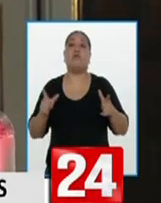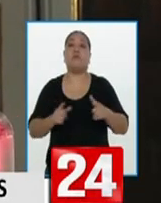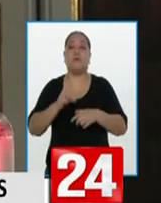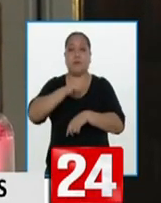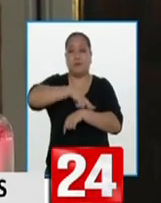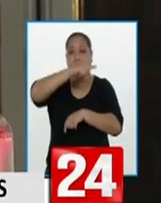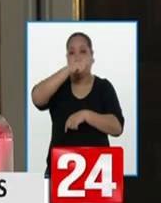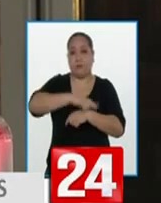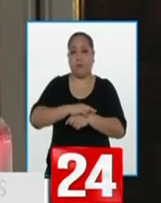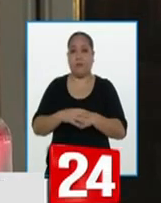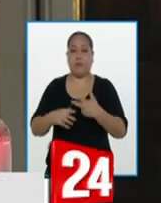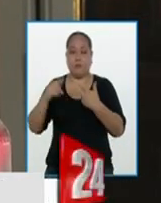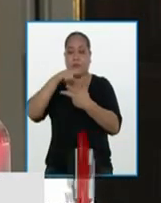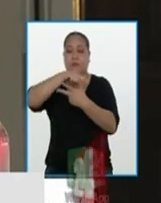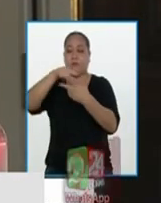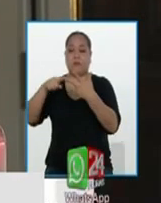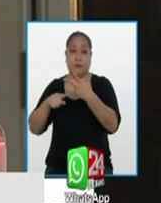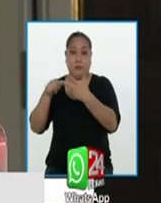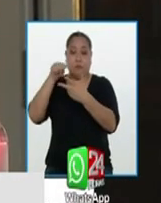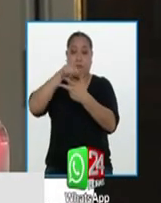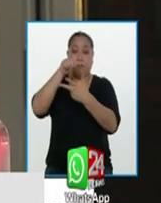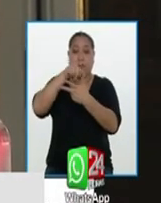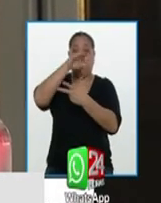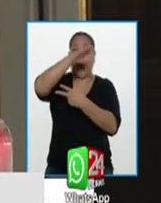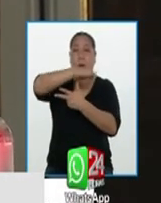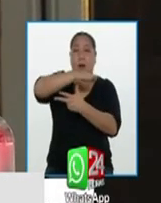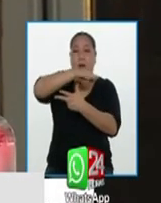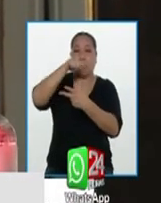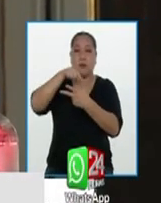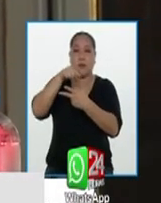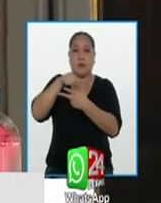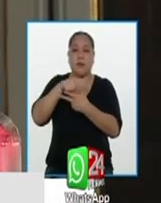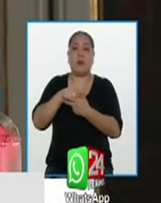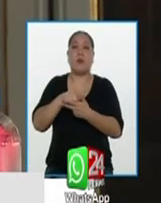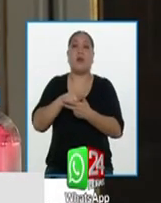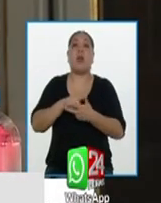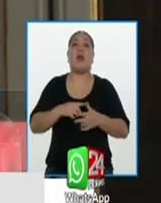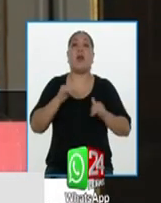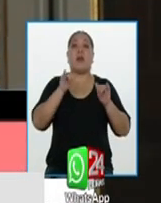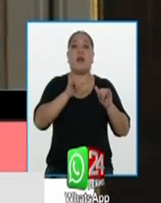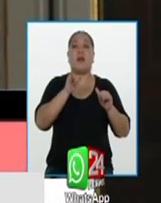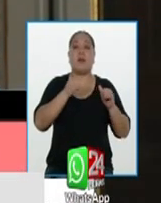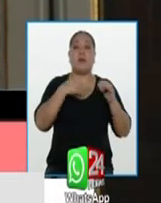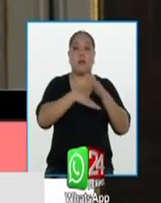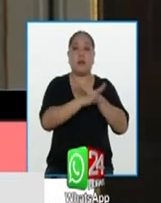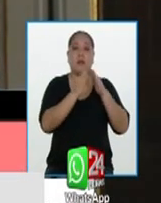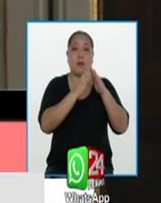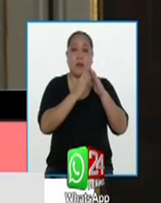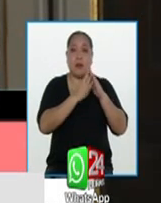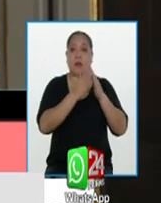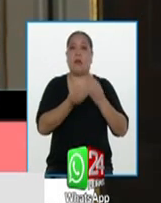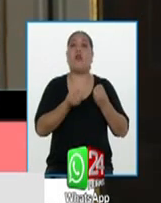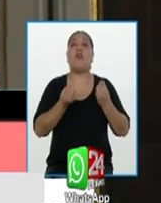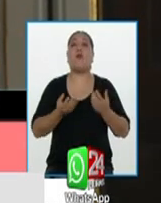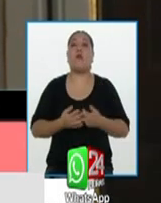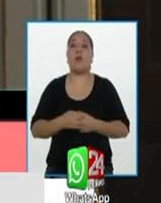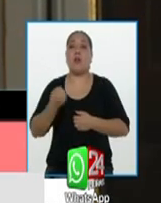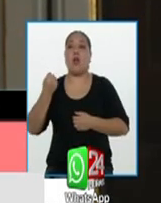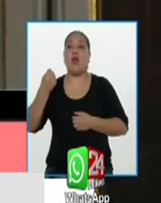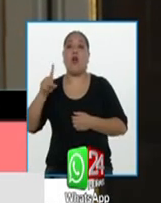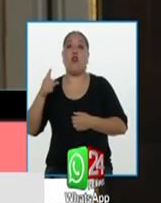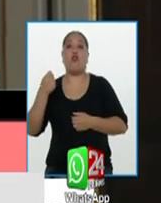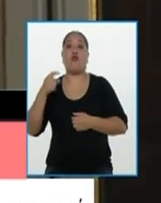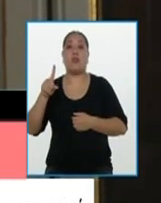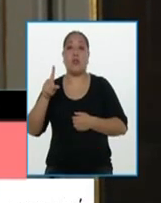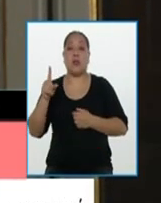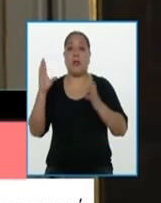territorios con riesgo moderado, la inmovilización social se va a producir de las 11 de la